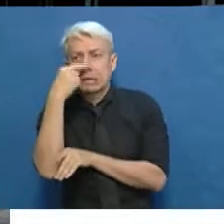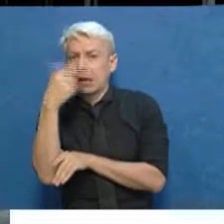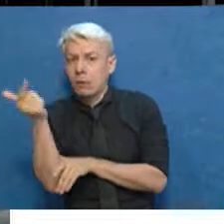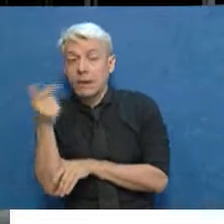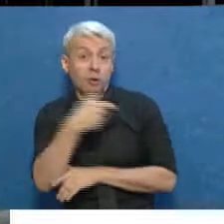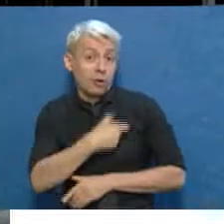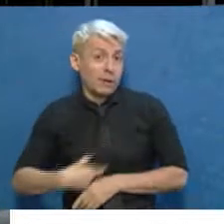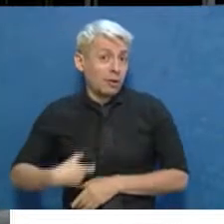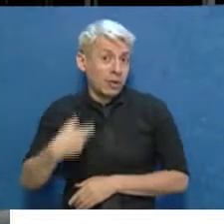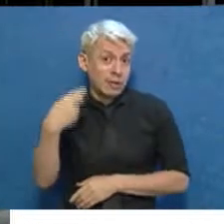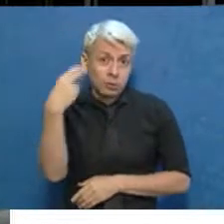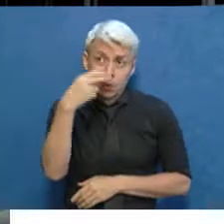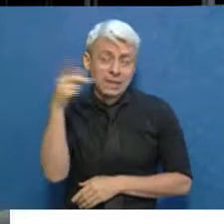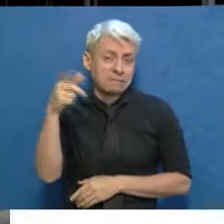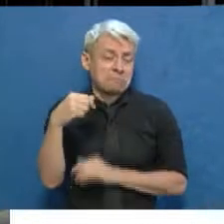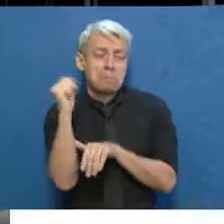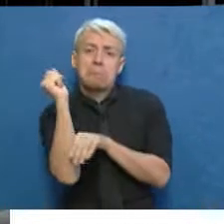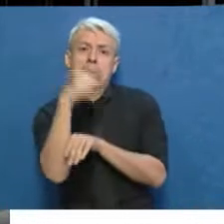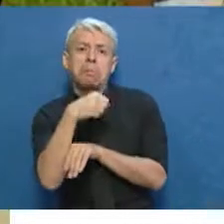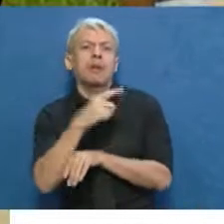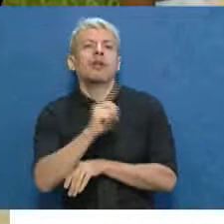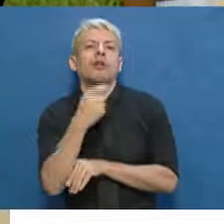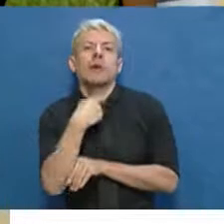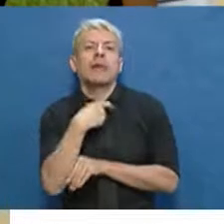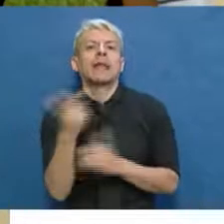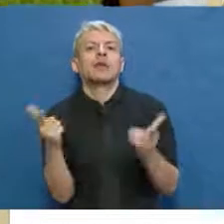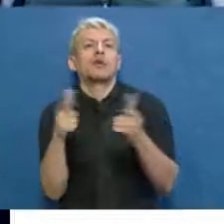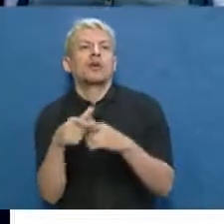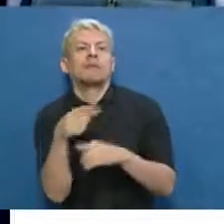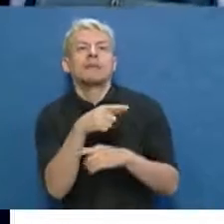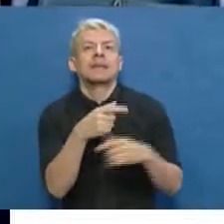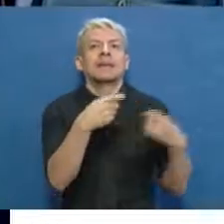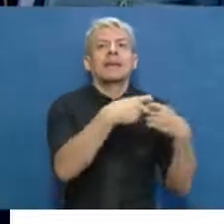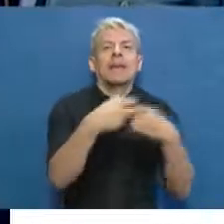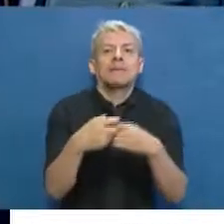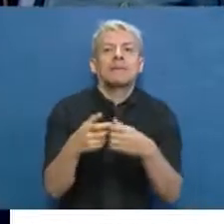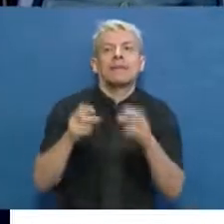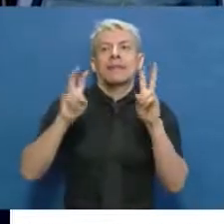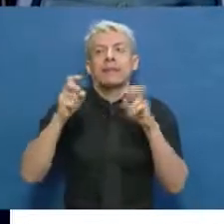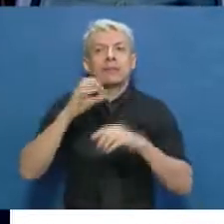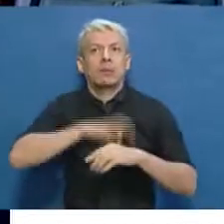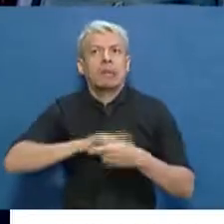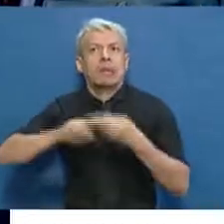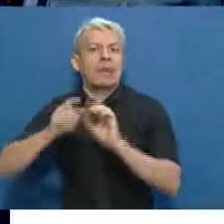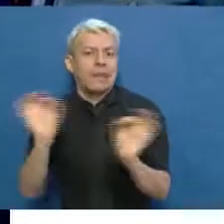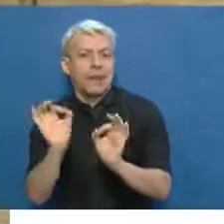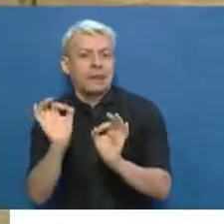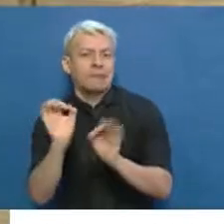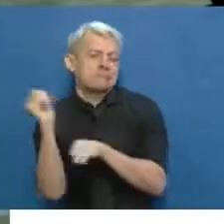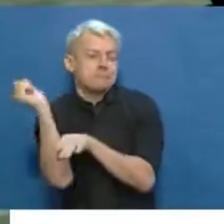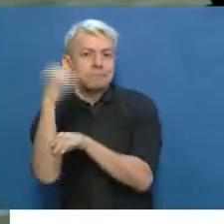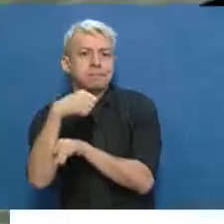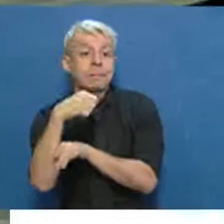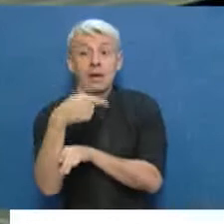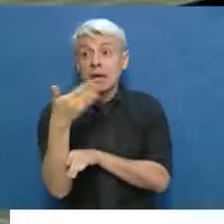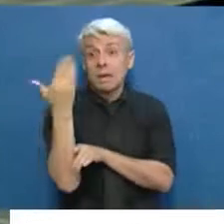gobierno de Suárez de sentarse con los gremios a discutir salarios y otras cuestiones. Entonces, hace unos